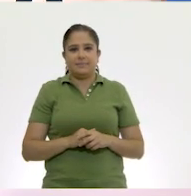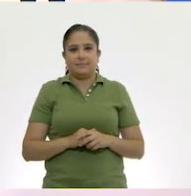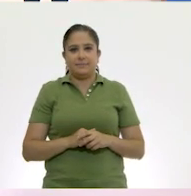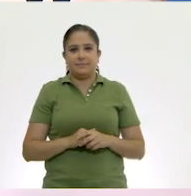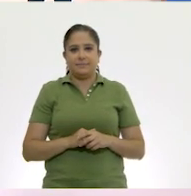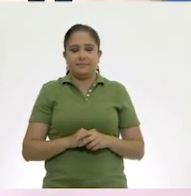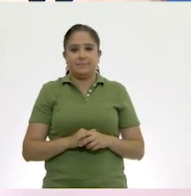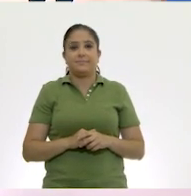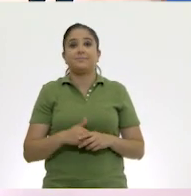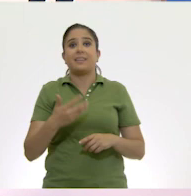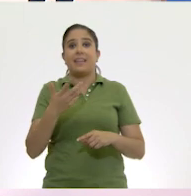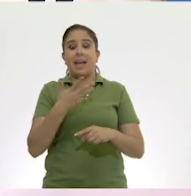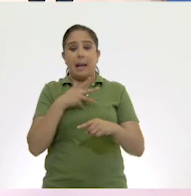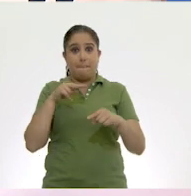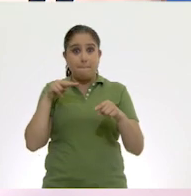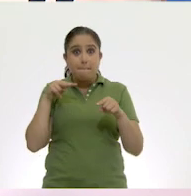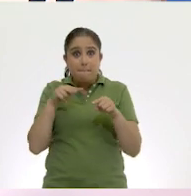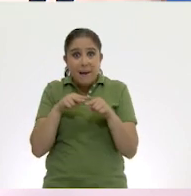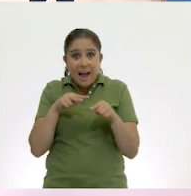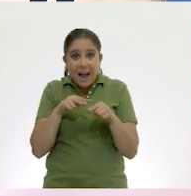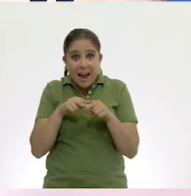hay un parque